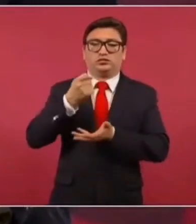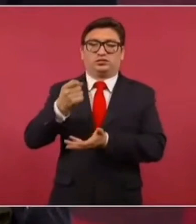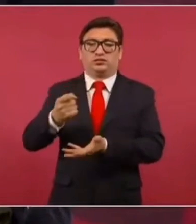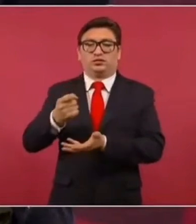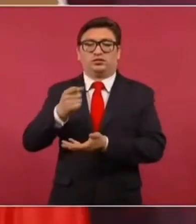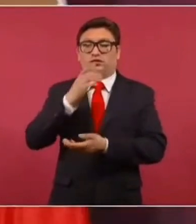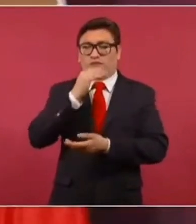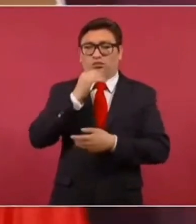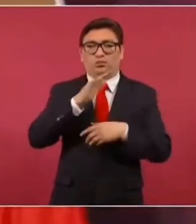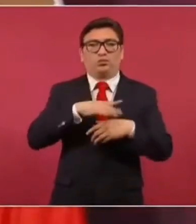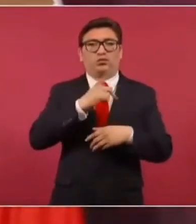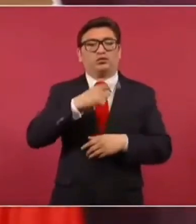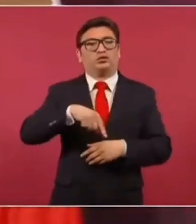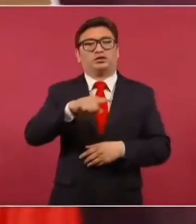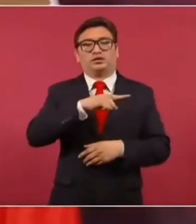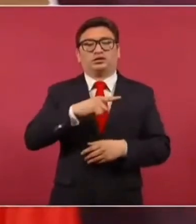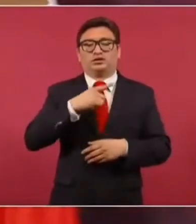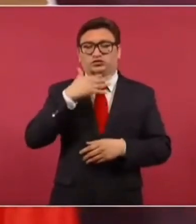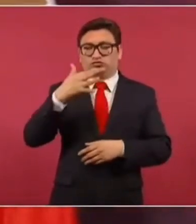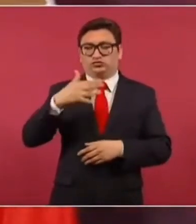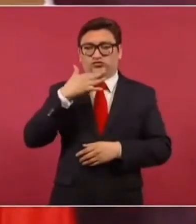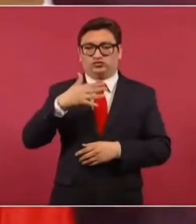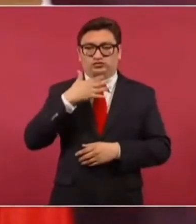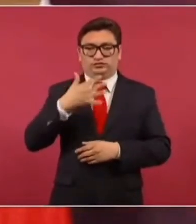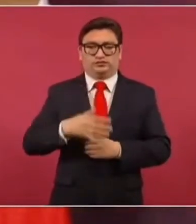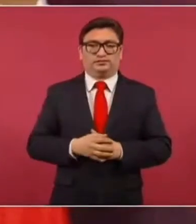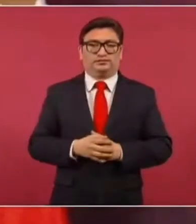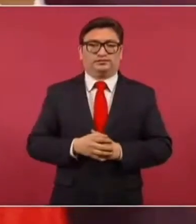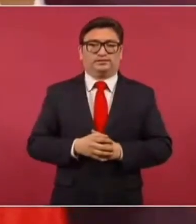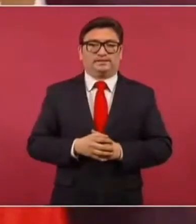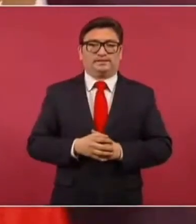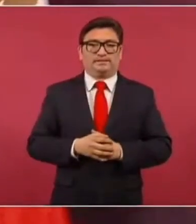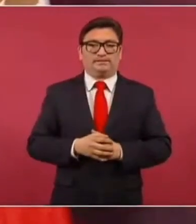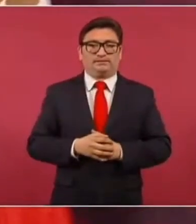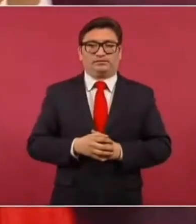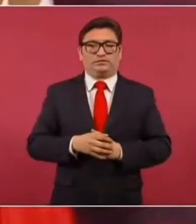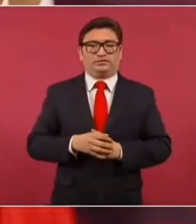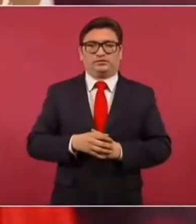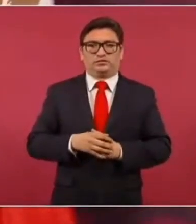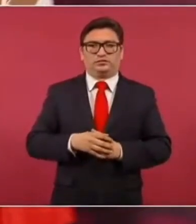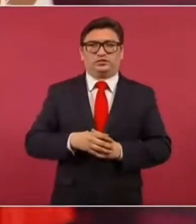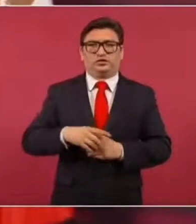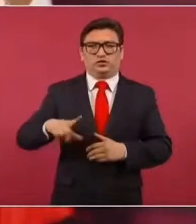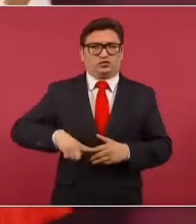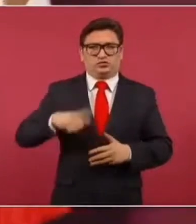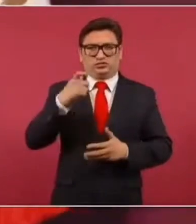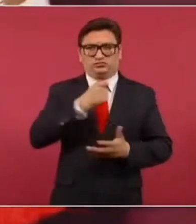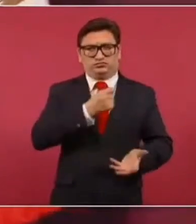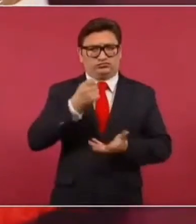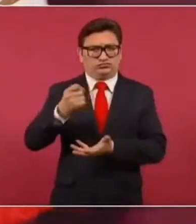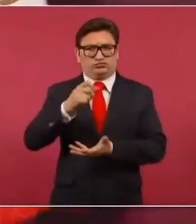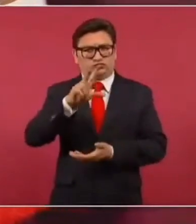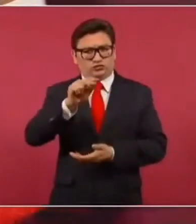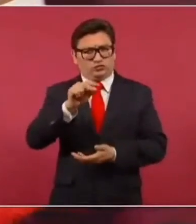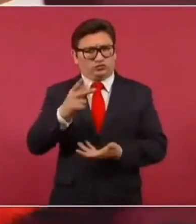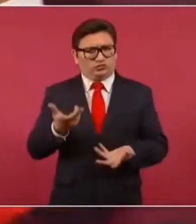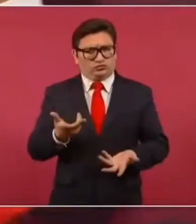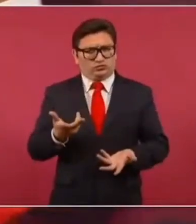gobiernos porque son corruptos los gobiernos. No se los entregues a los gobiernos.